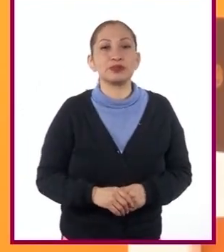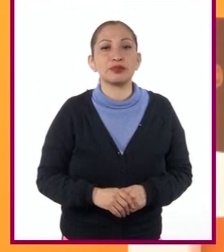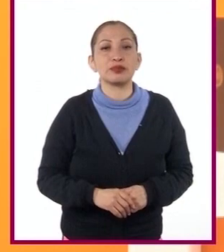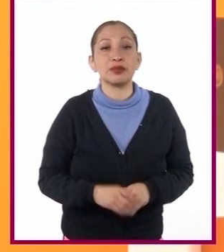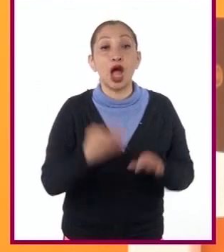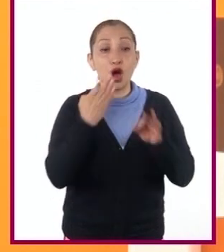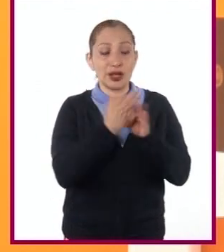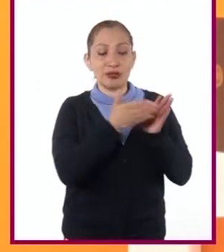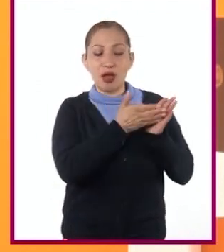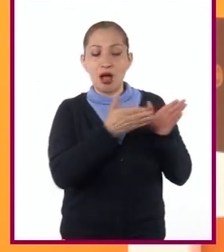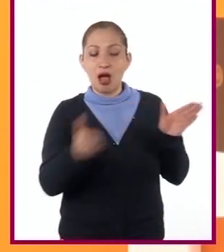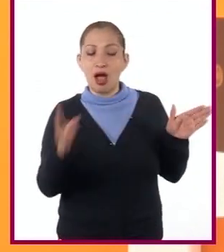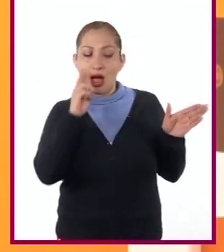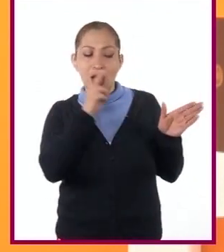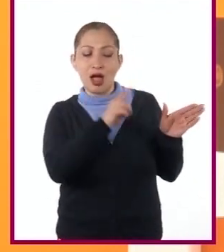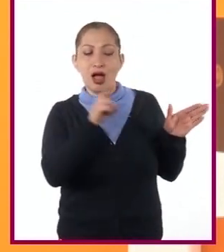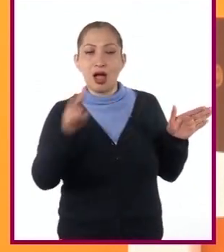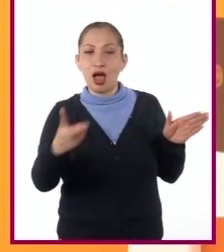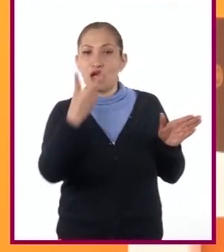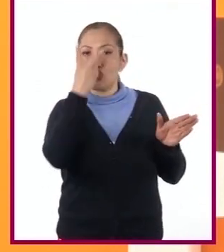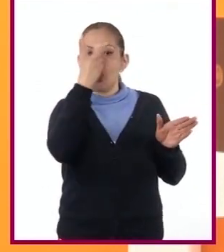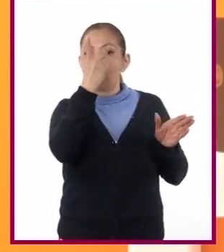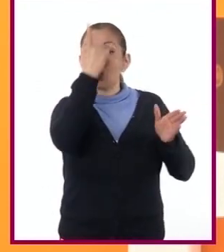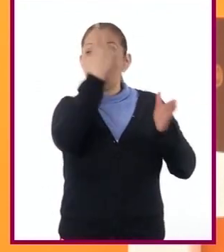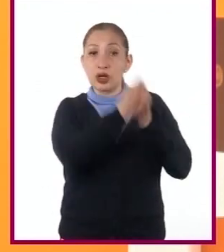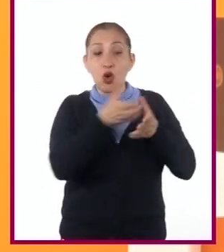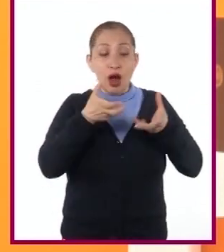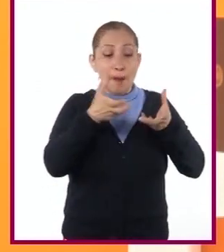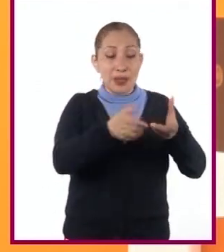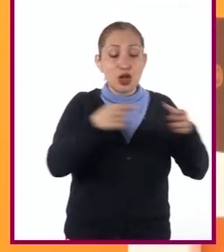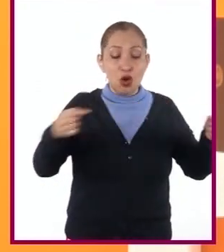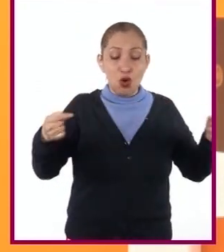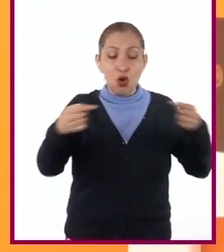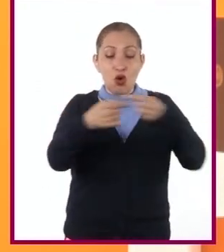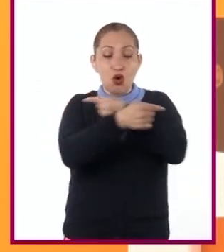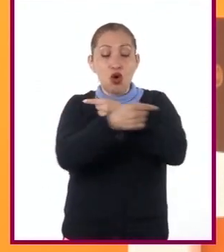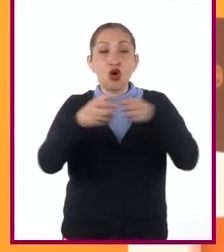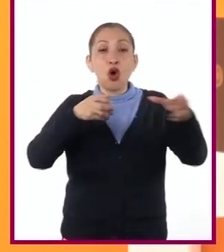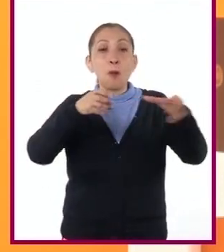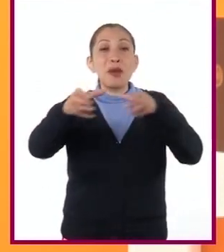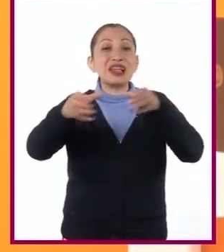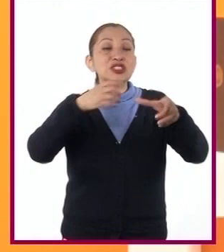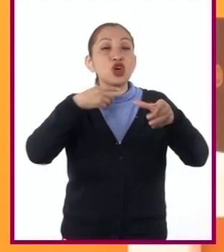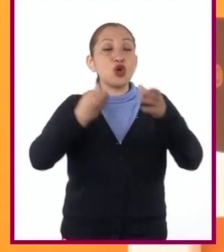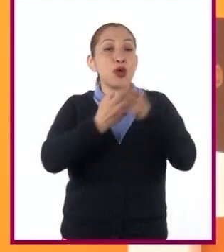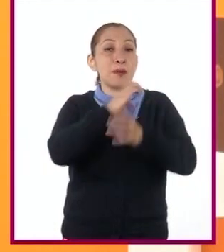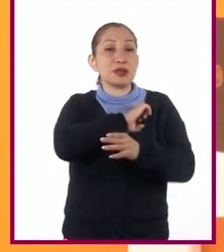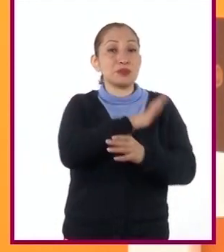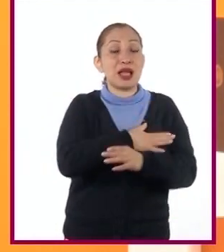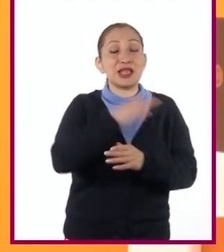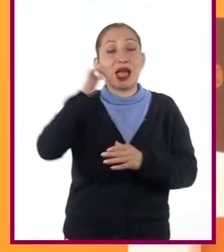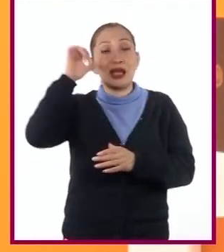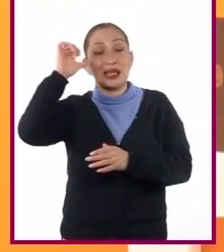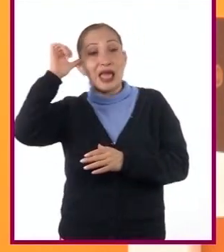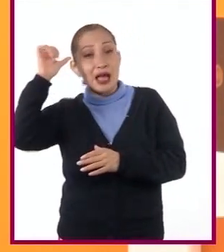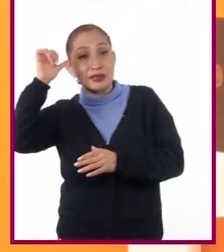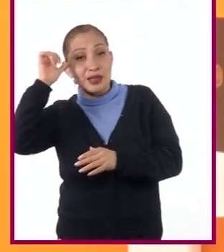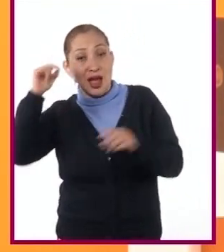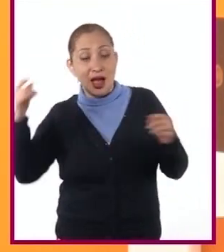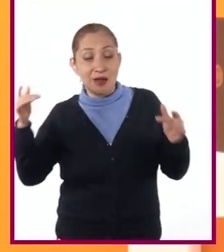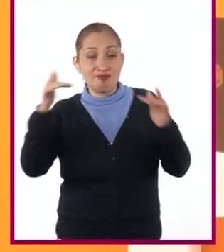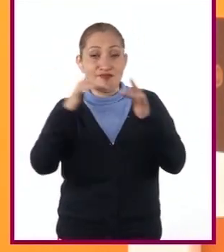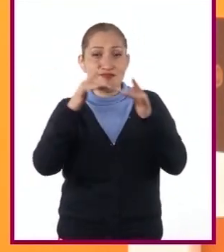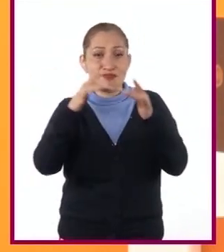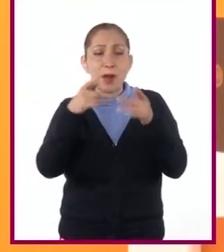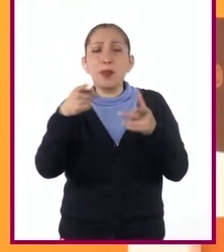Hasta el momento hemos revisado las dos únicas rutas comerciales que tenía Nueva España con Europa y Asia. Pero,